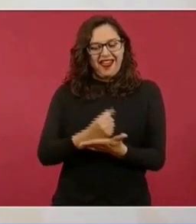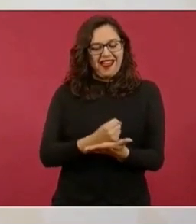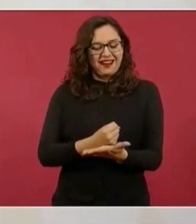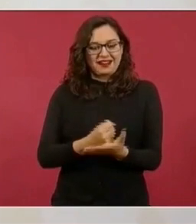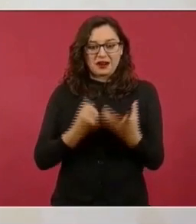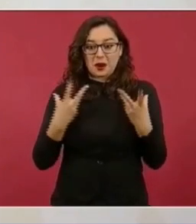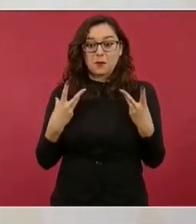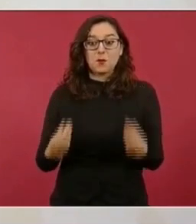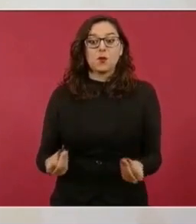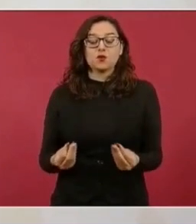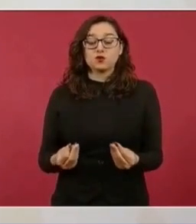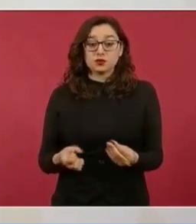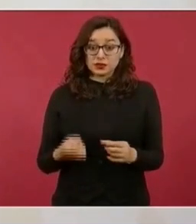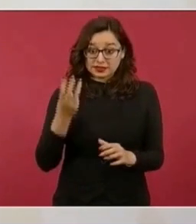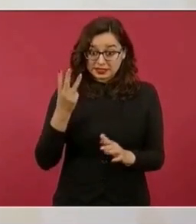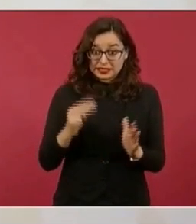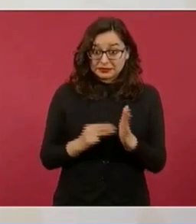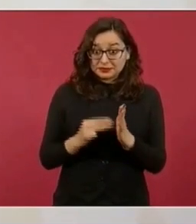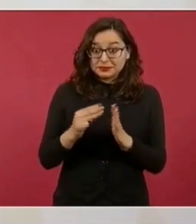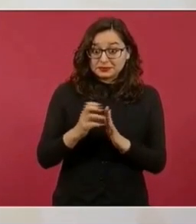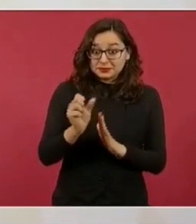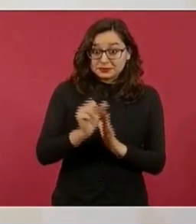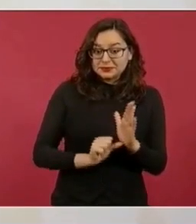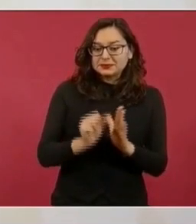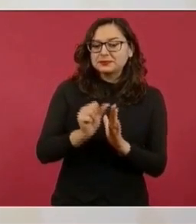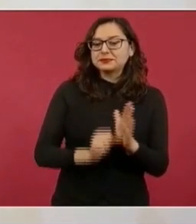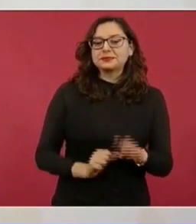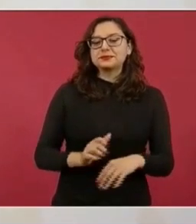O sea, no 3 millones,